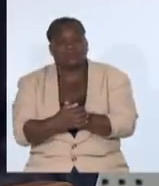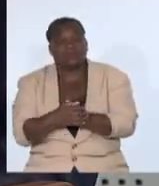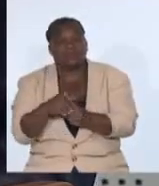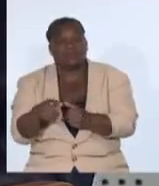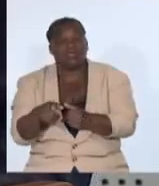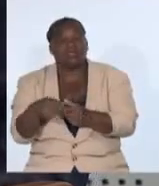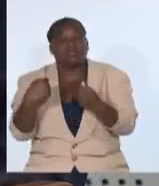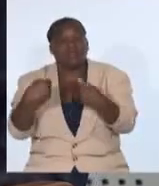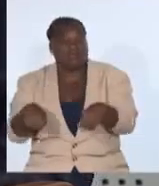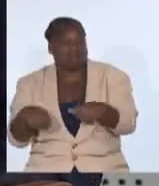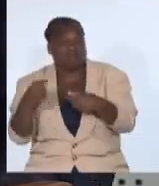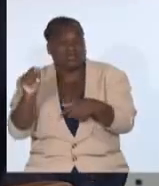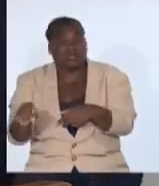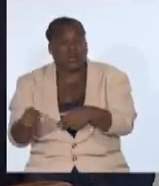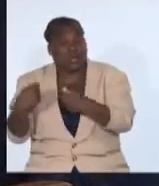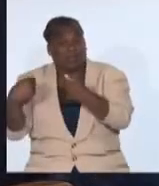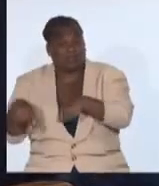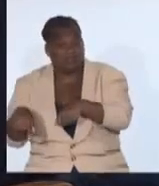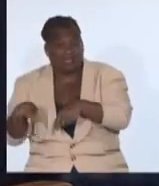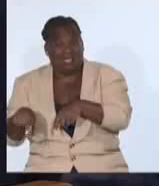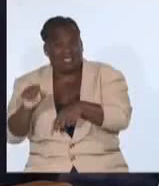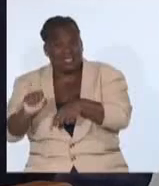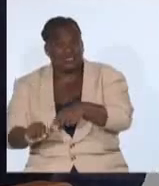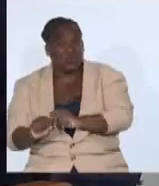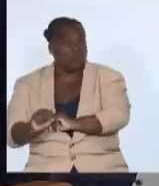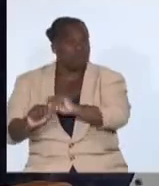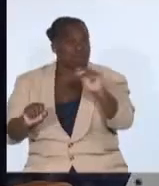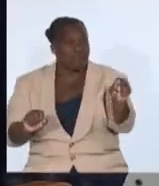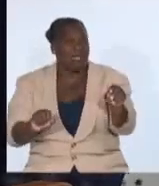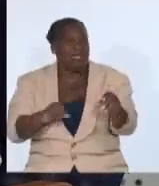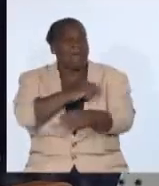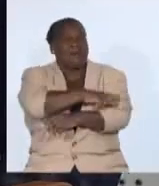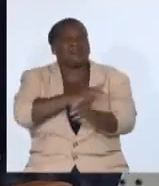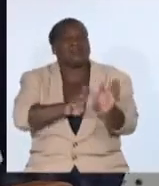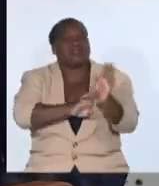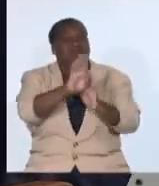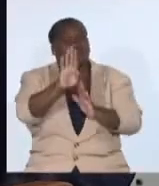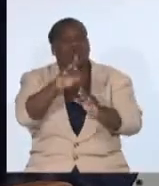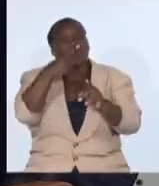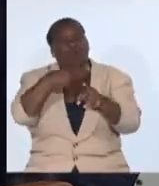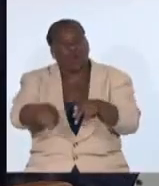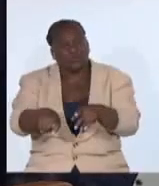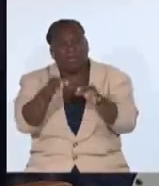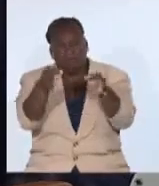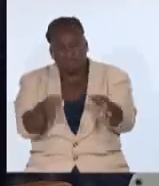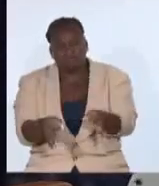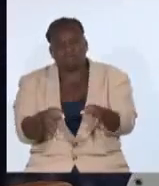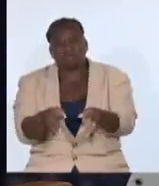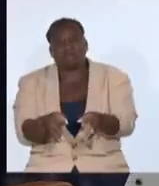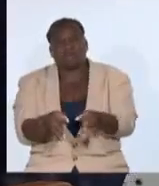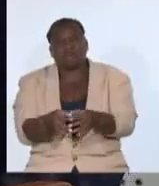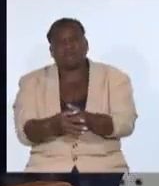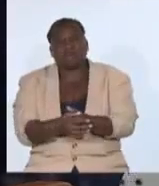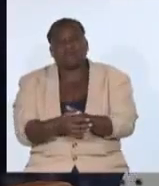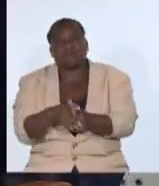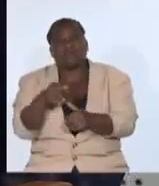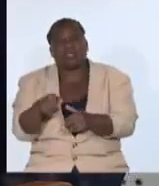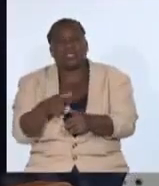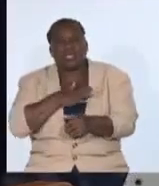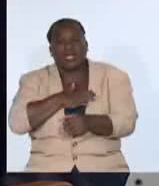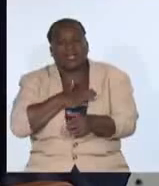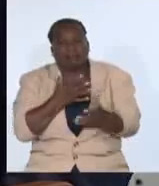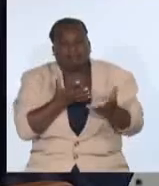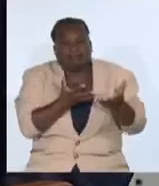devastador para los países subdesarrollados otra realidad es la tendencia a patentarlo todo